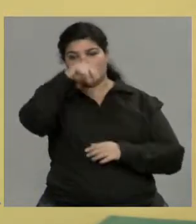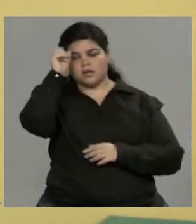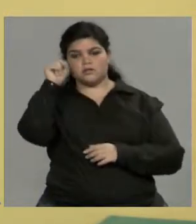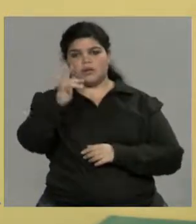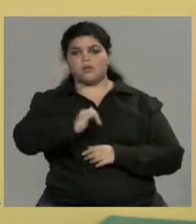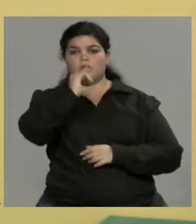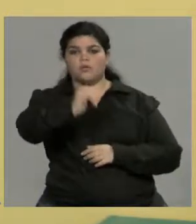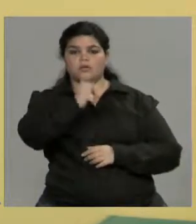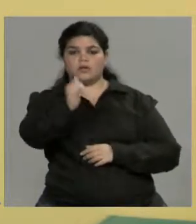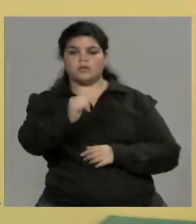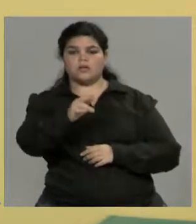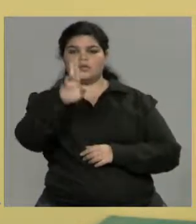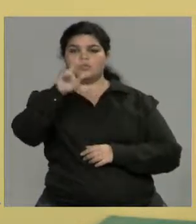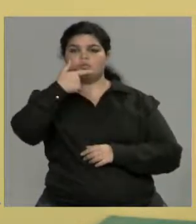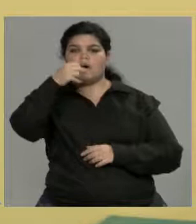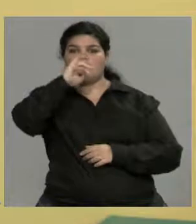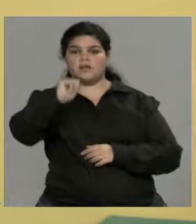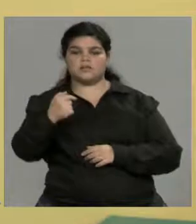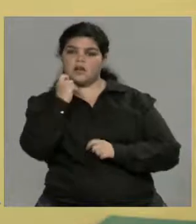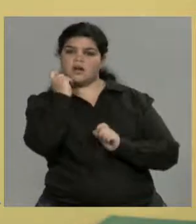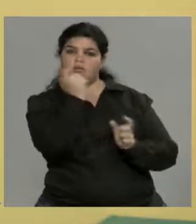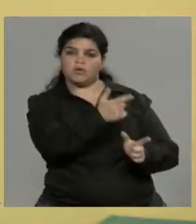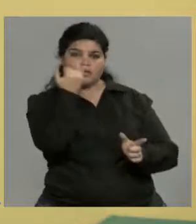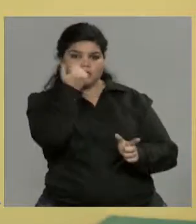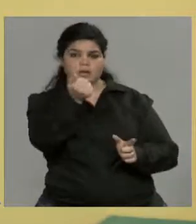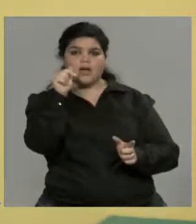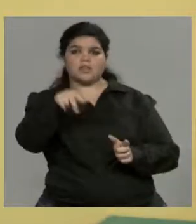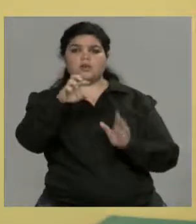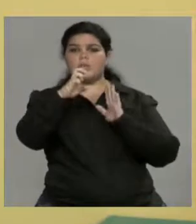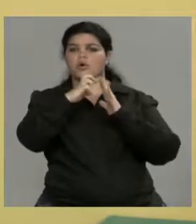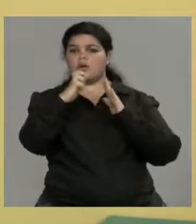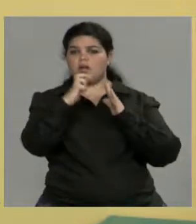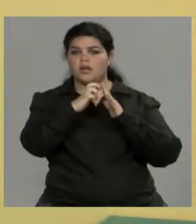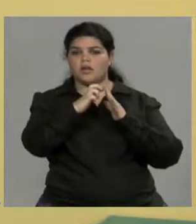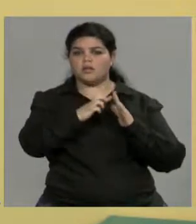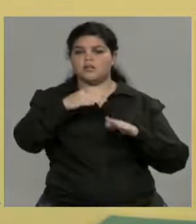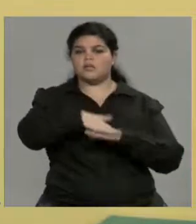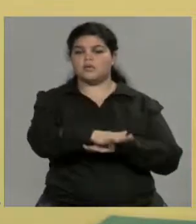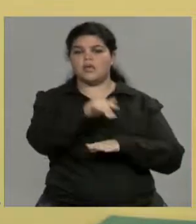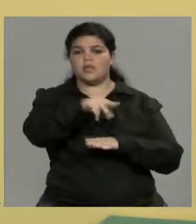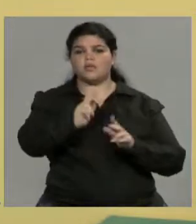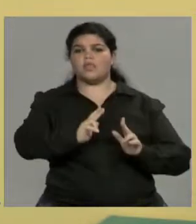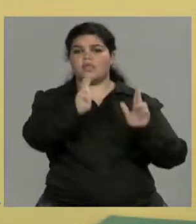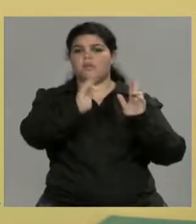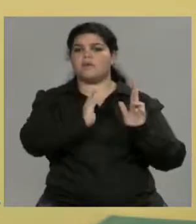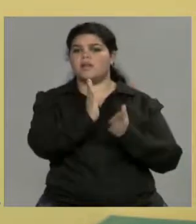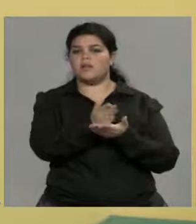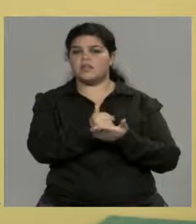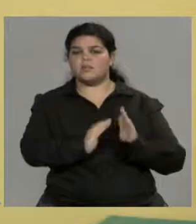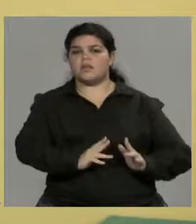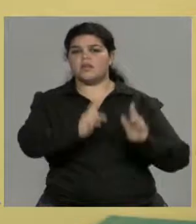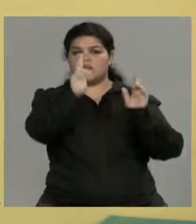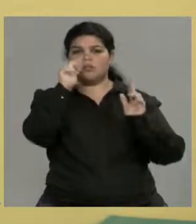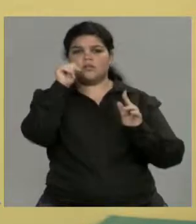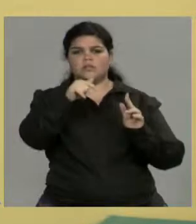sido contestados por Rodolfo Suárez y que tienen que ver con el procrear de ciudad, con estos departamentos que están allí en ciudad y que están